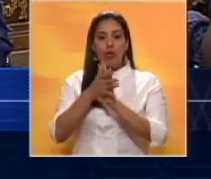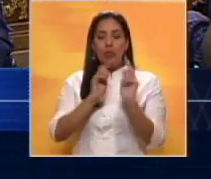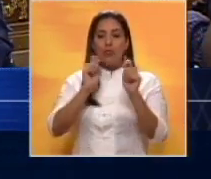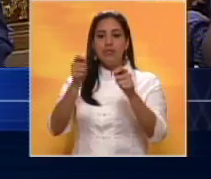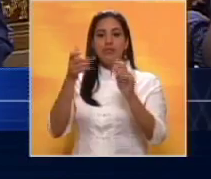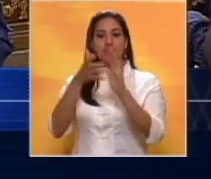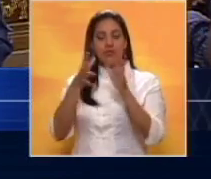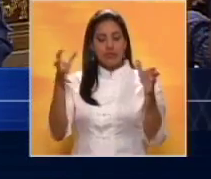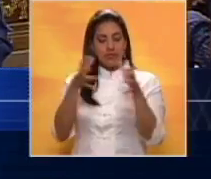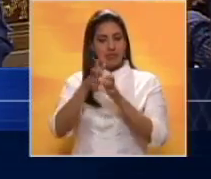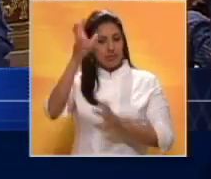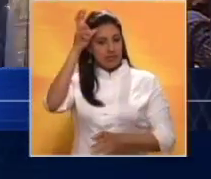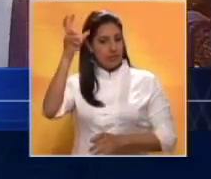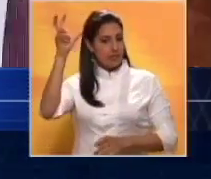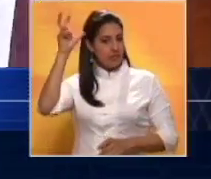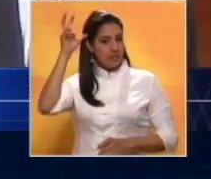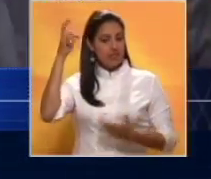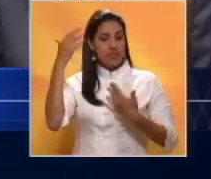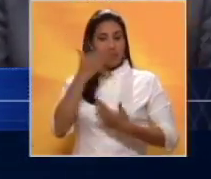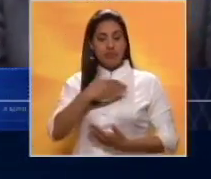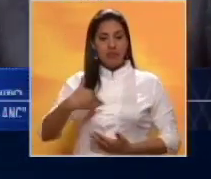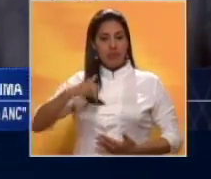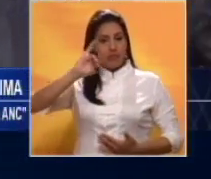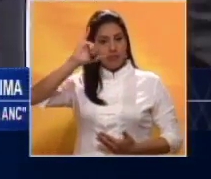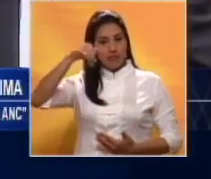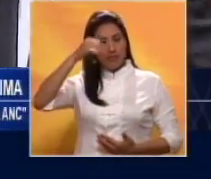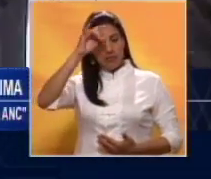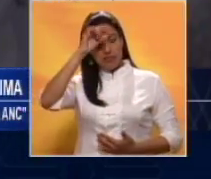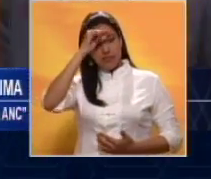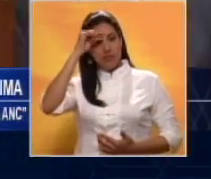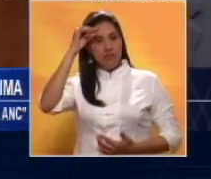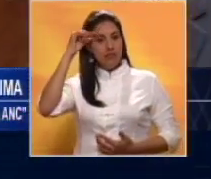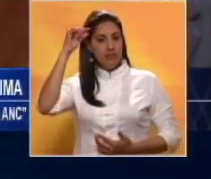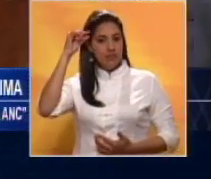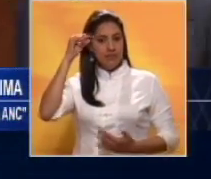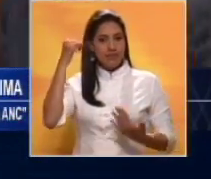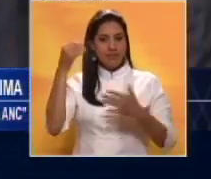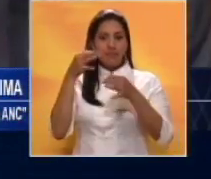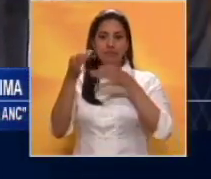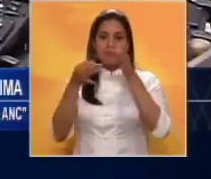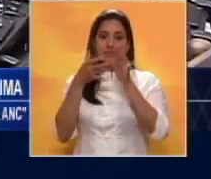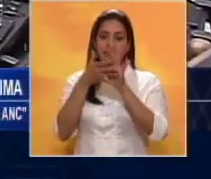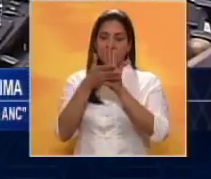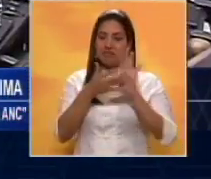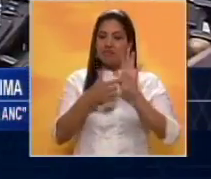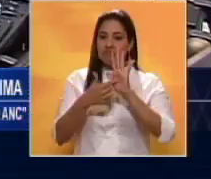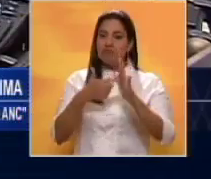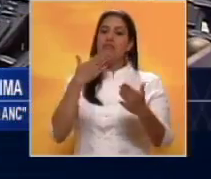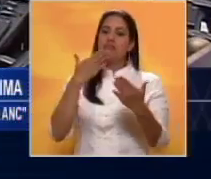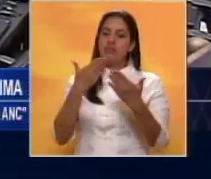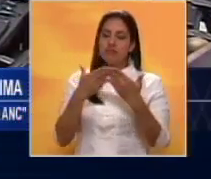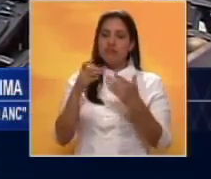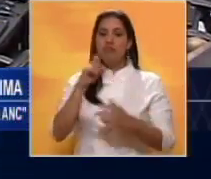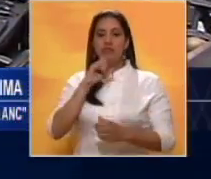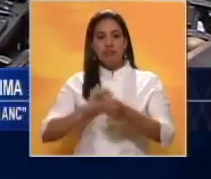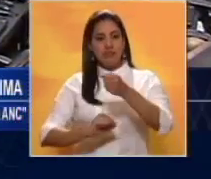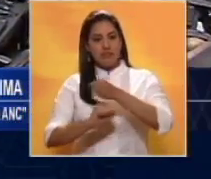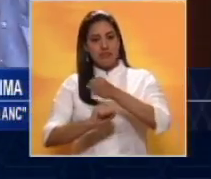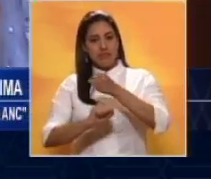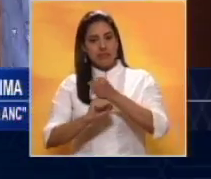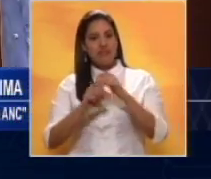reunión de cancilleres de Lima. El presidente del Parlamento venezolano, Julio Borges, destacó y agradeció el